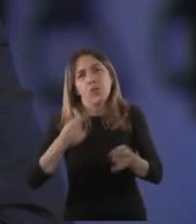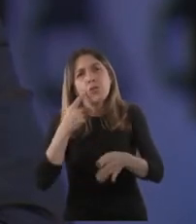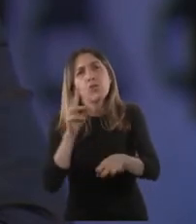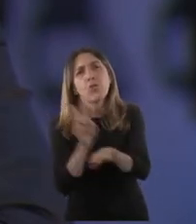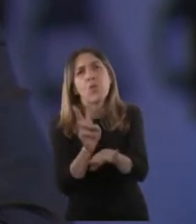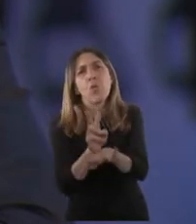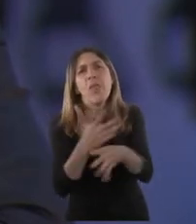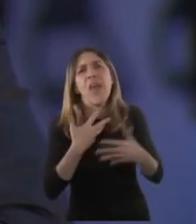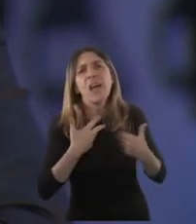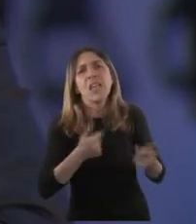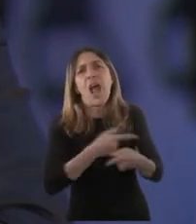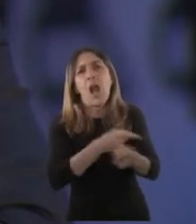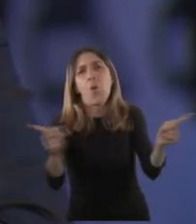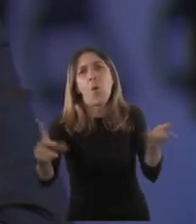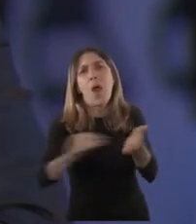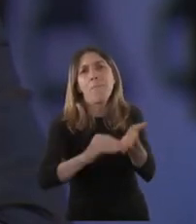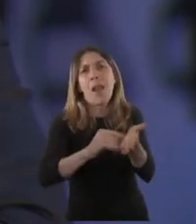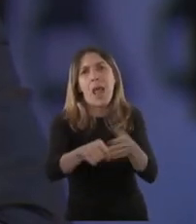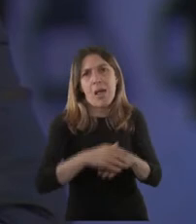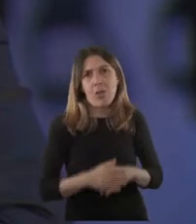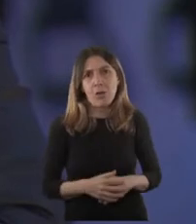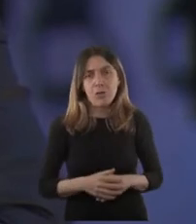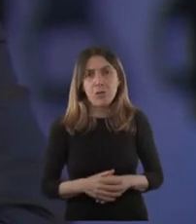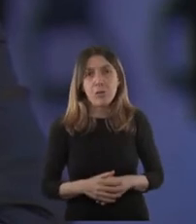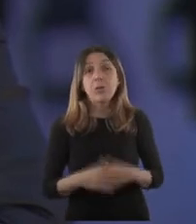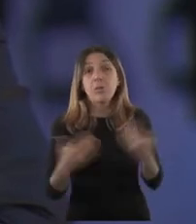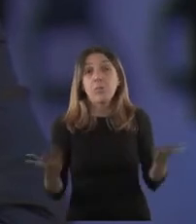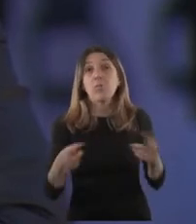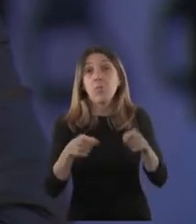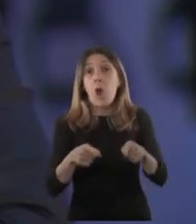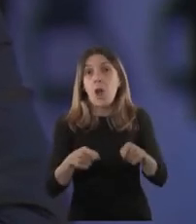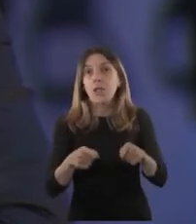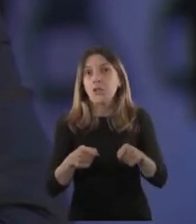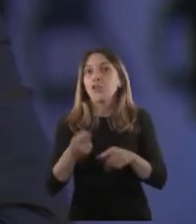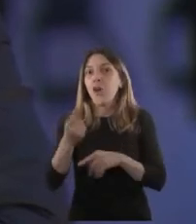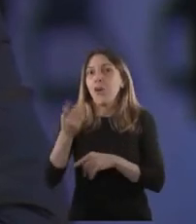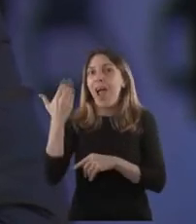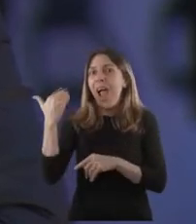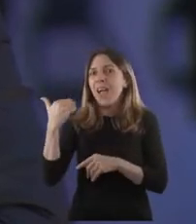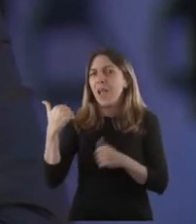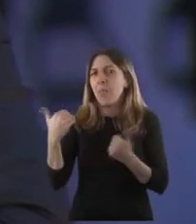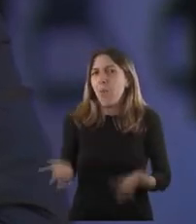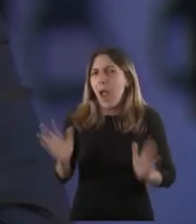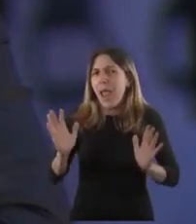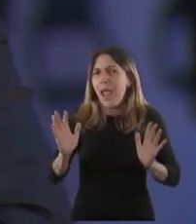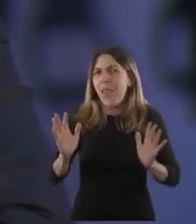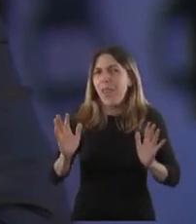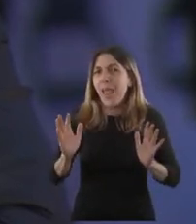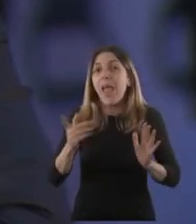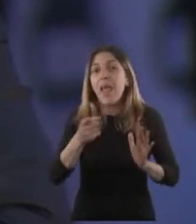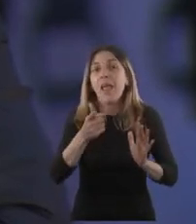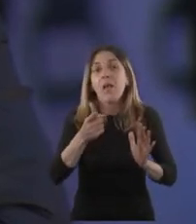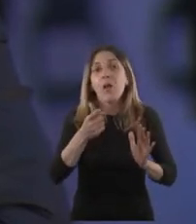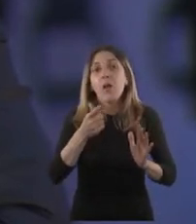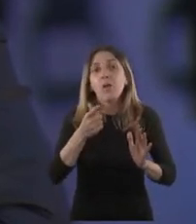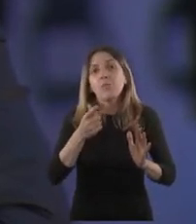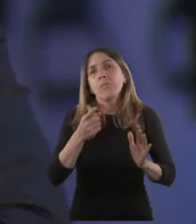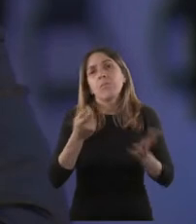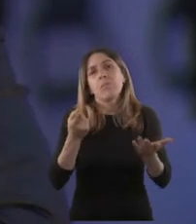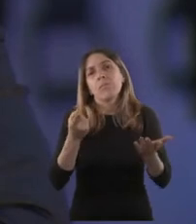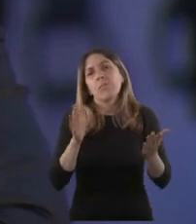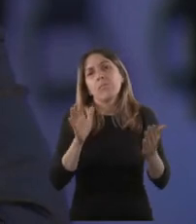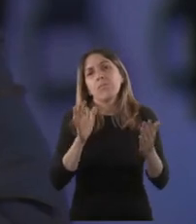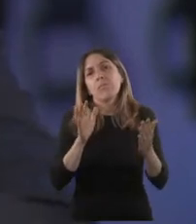de cada uno de los trabajadores. Y eso nos permitió, junto a todo este